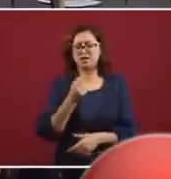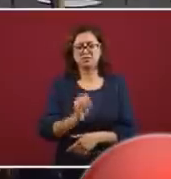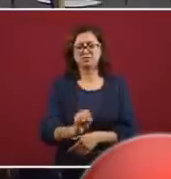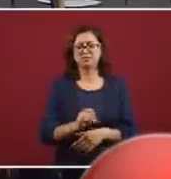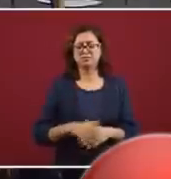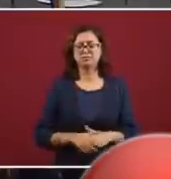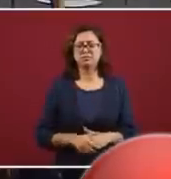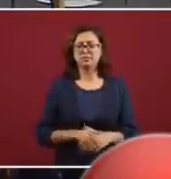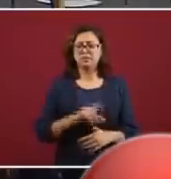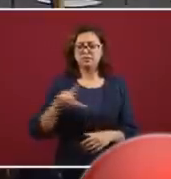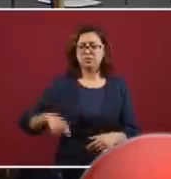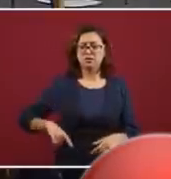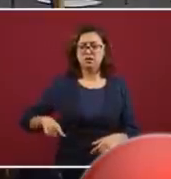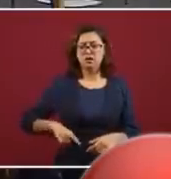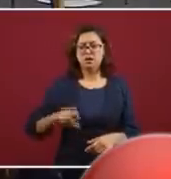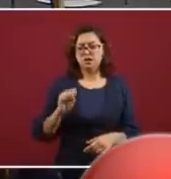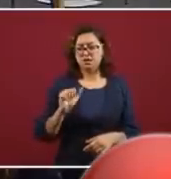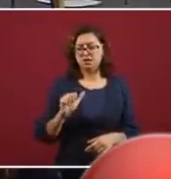por los funcionarios del SAT.